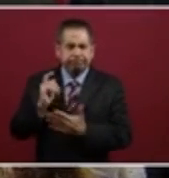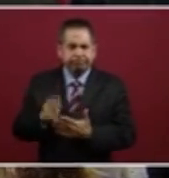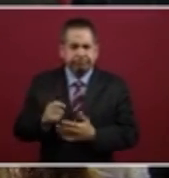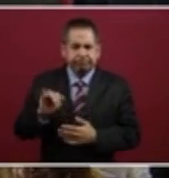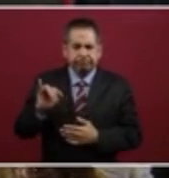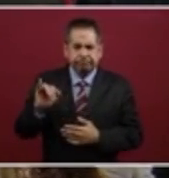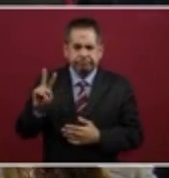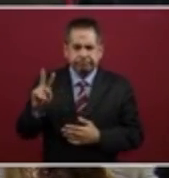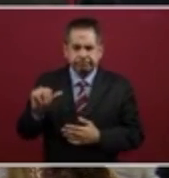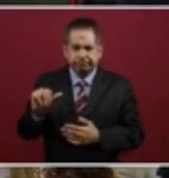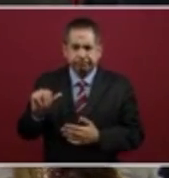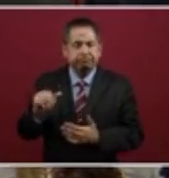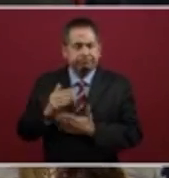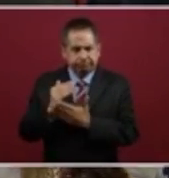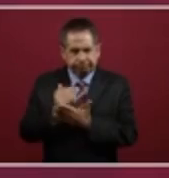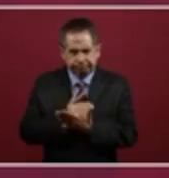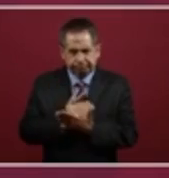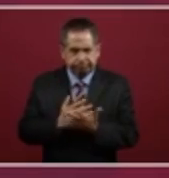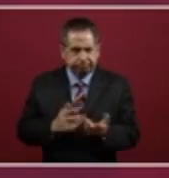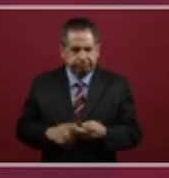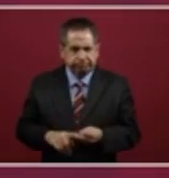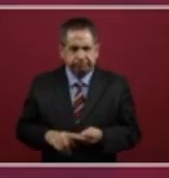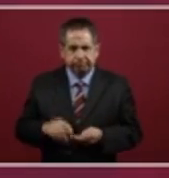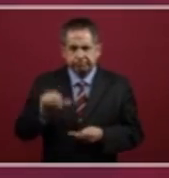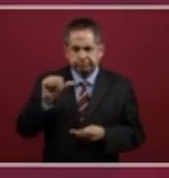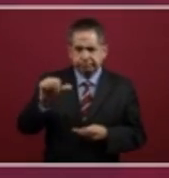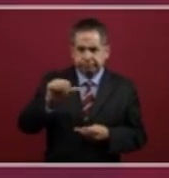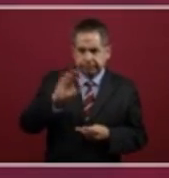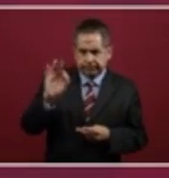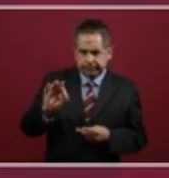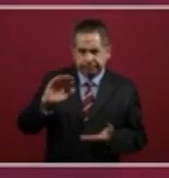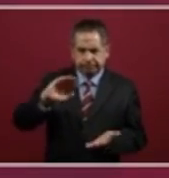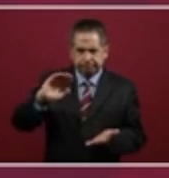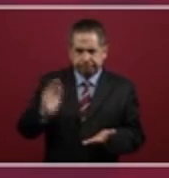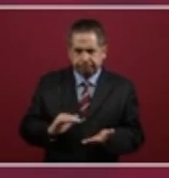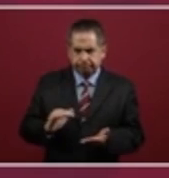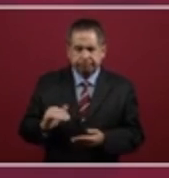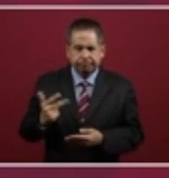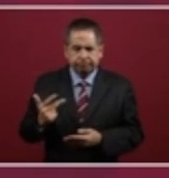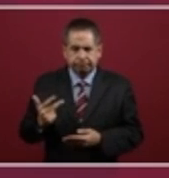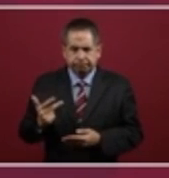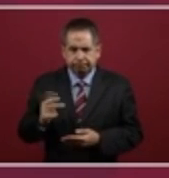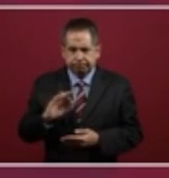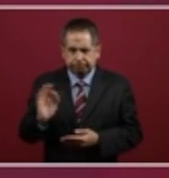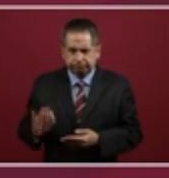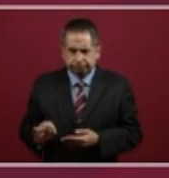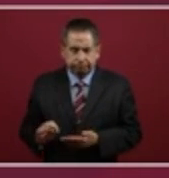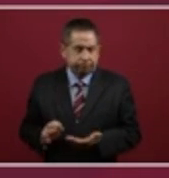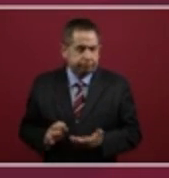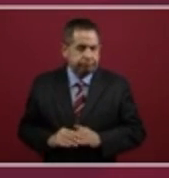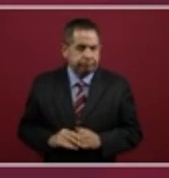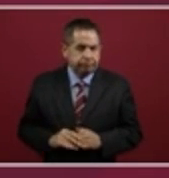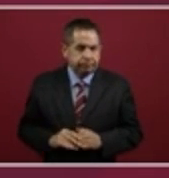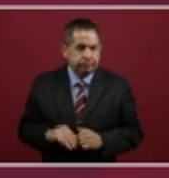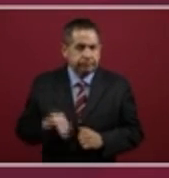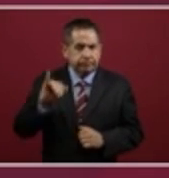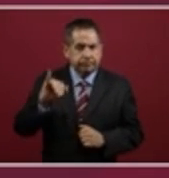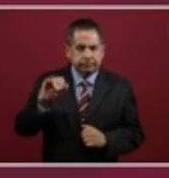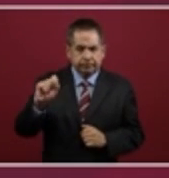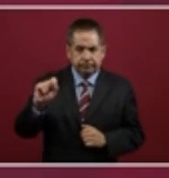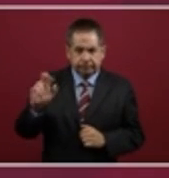el IVA del 16 al 8%. El impuesto sobre la